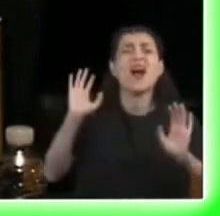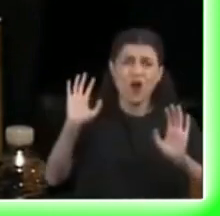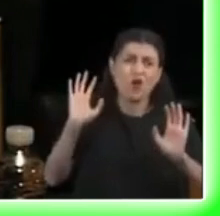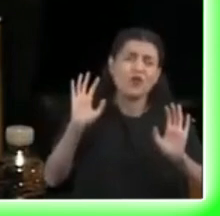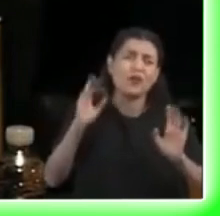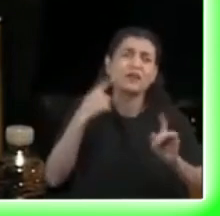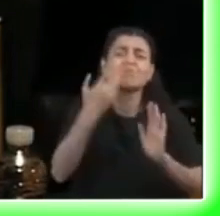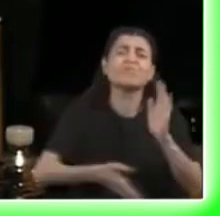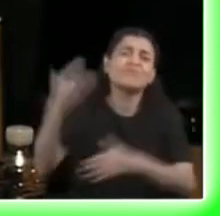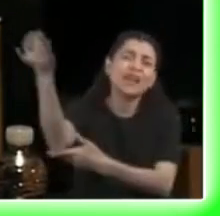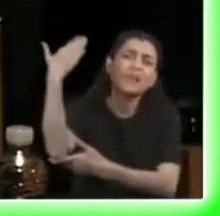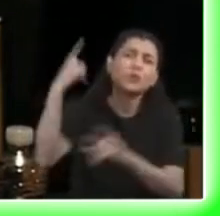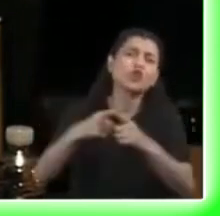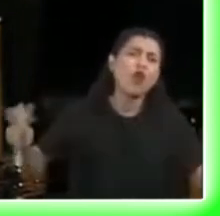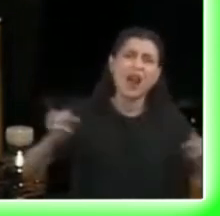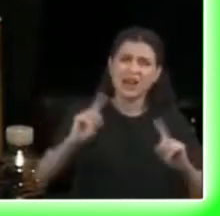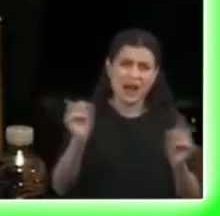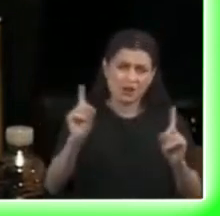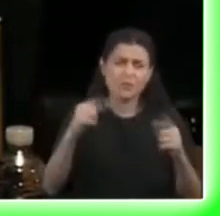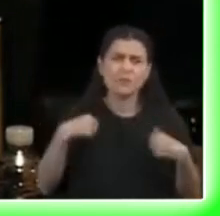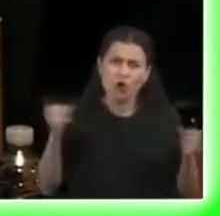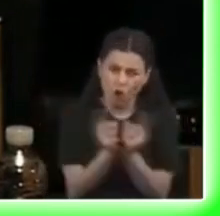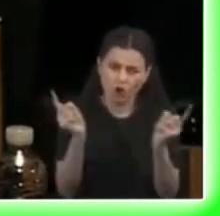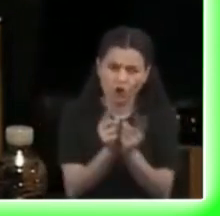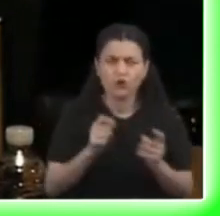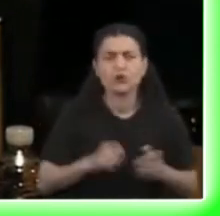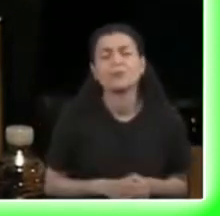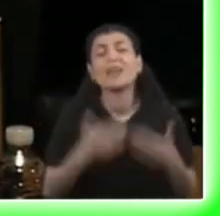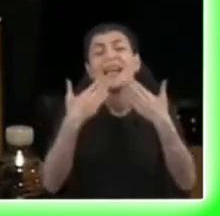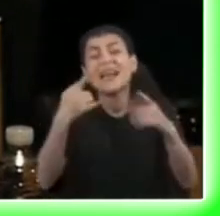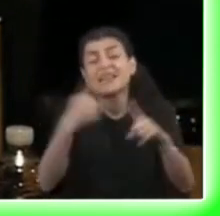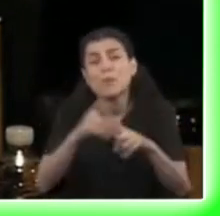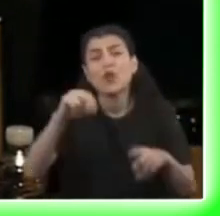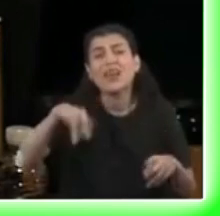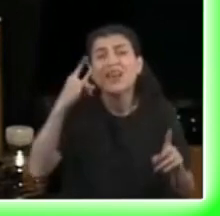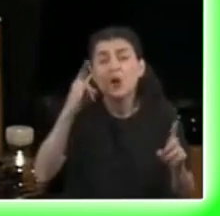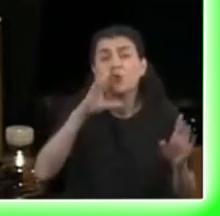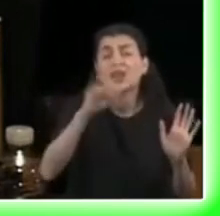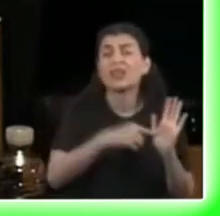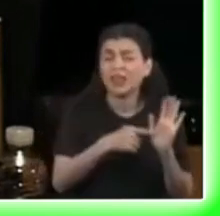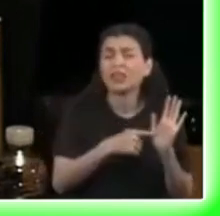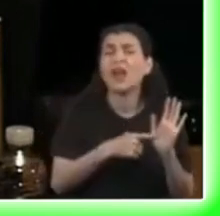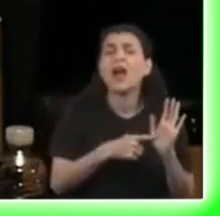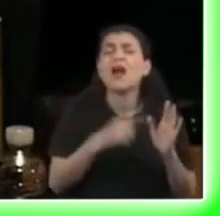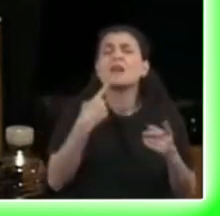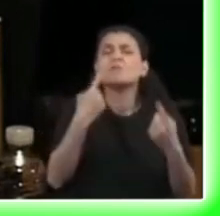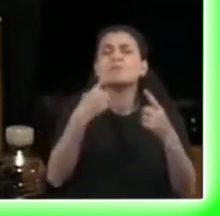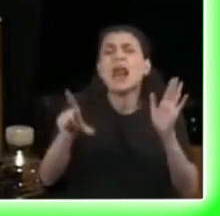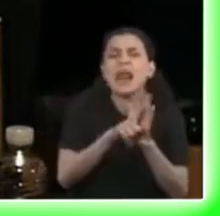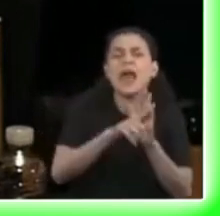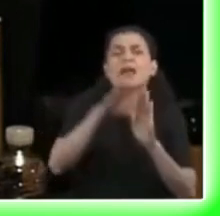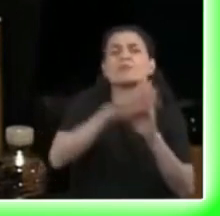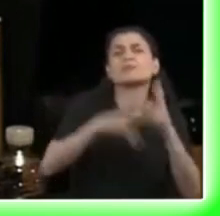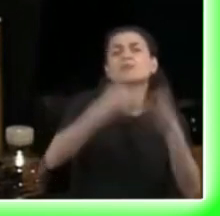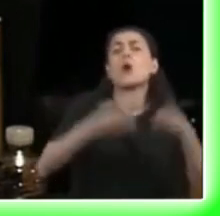una exposición tan extensa. Porque a través del DNU 70, la ley base e infinitas medidas cotidianas, estamos llevando